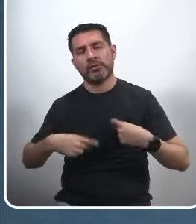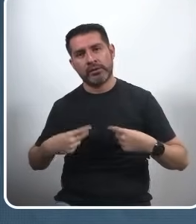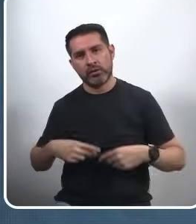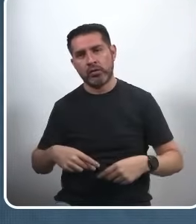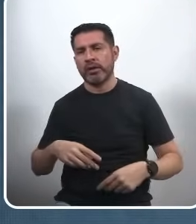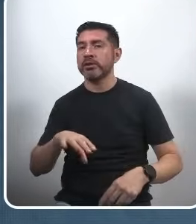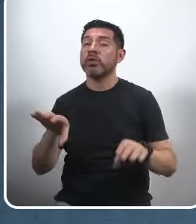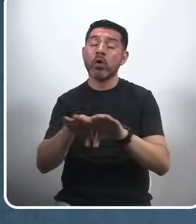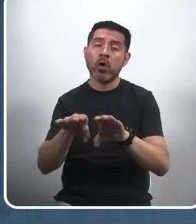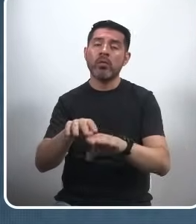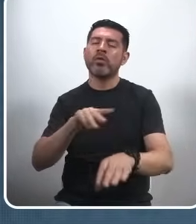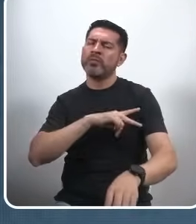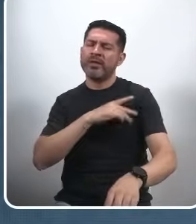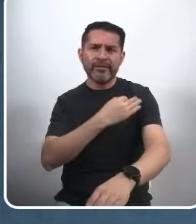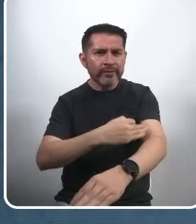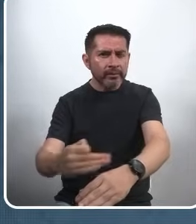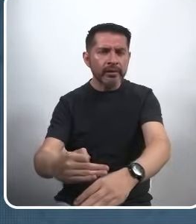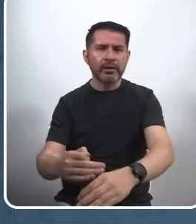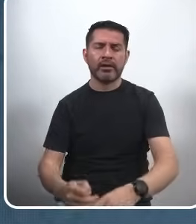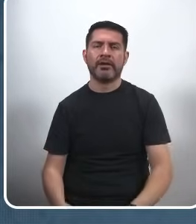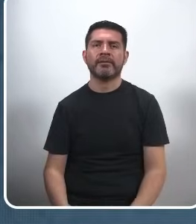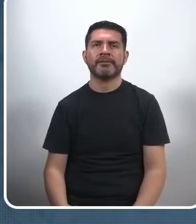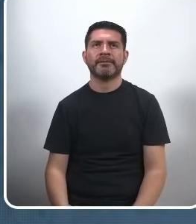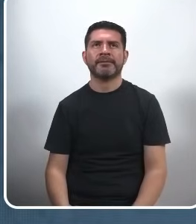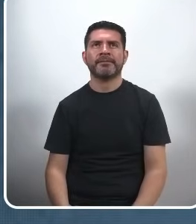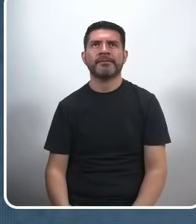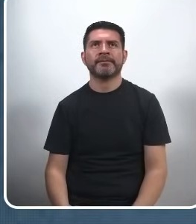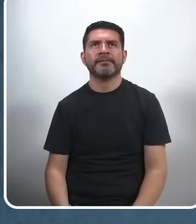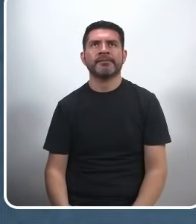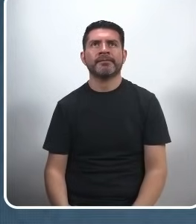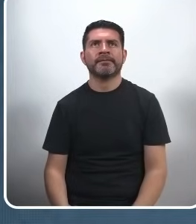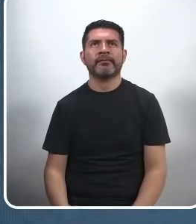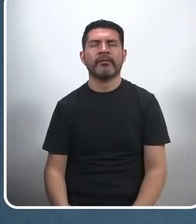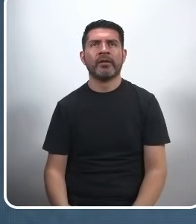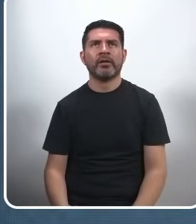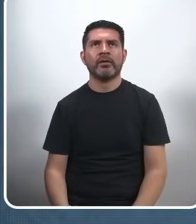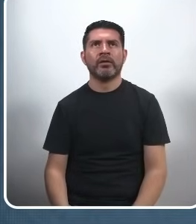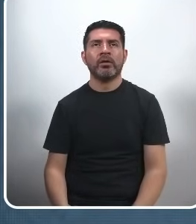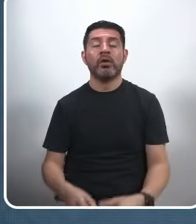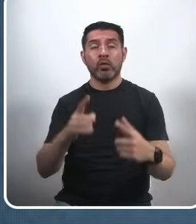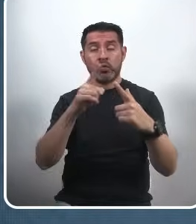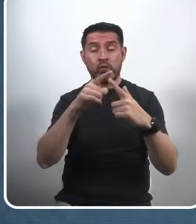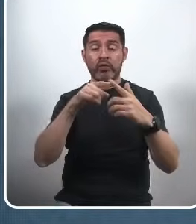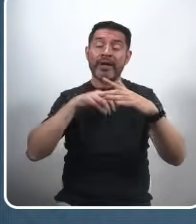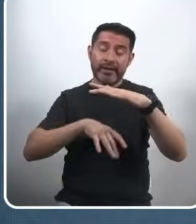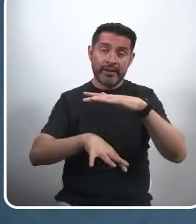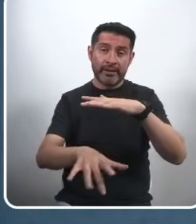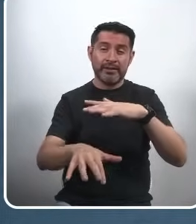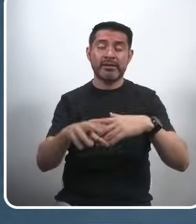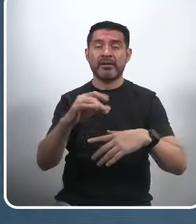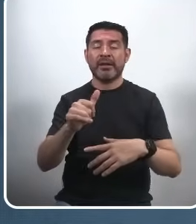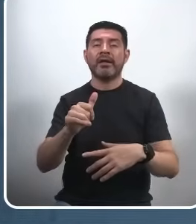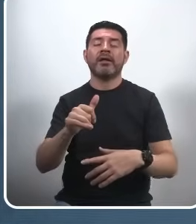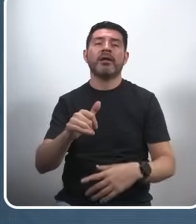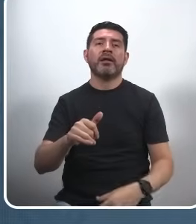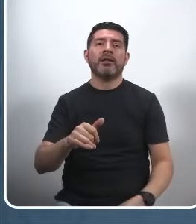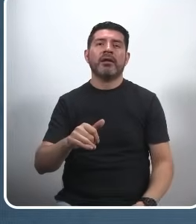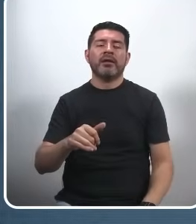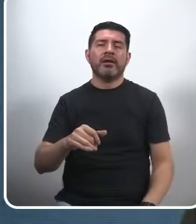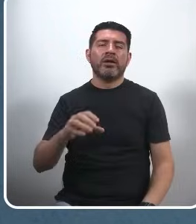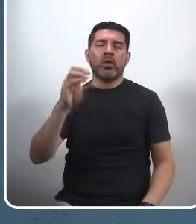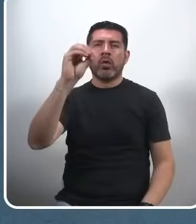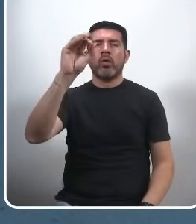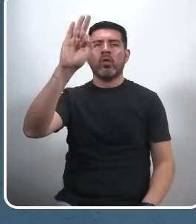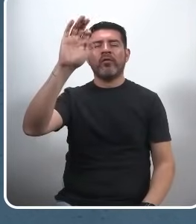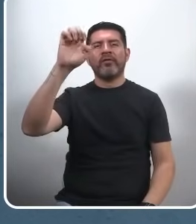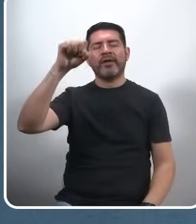importante cuidar en nuestras vidas. Tres raíces. Uno, la raíz de ofensas no perdonadas.